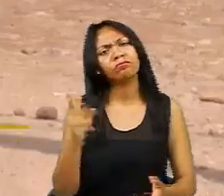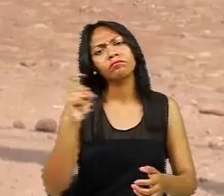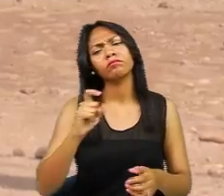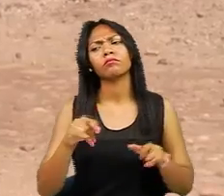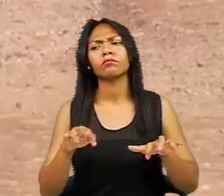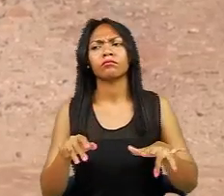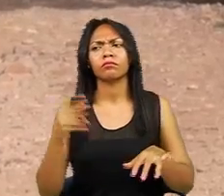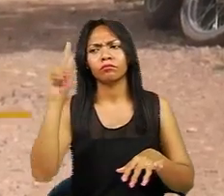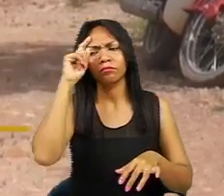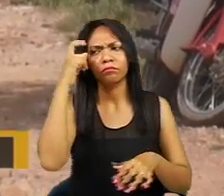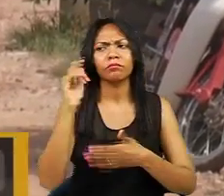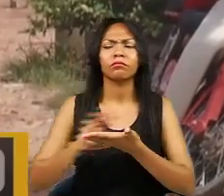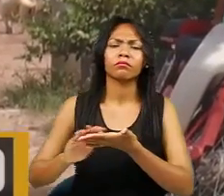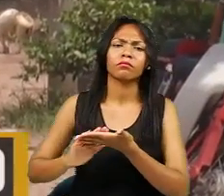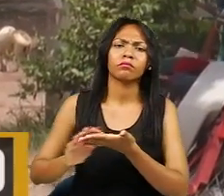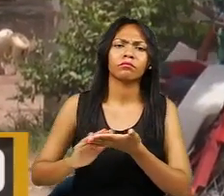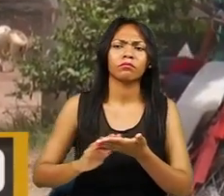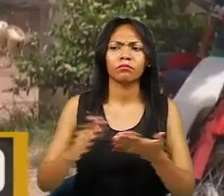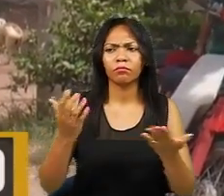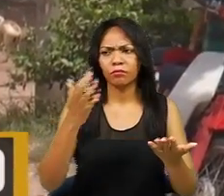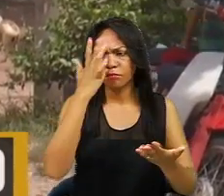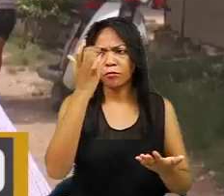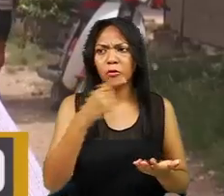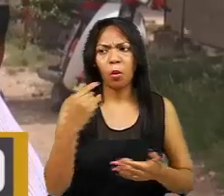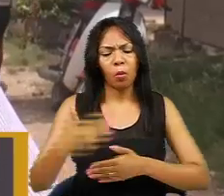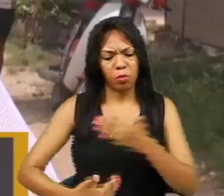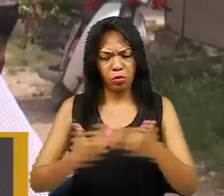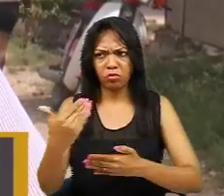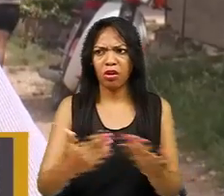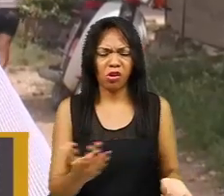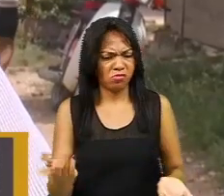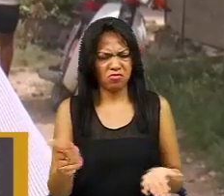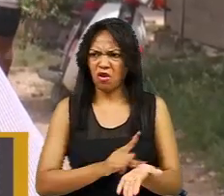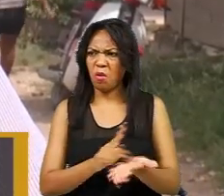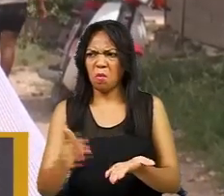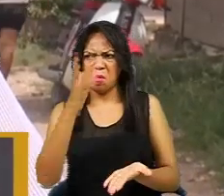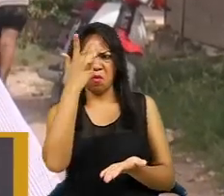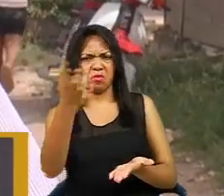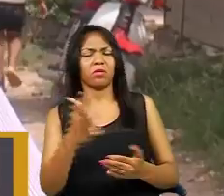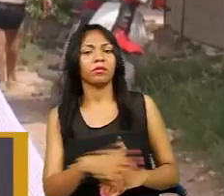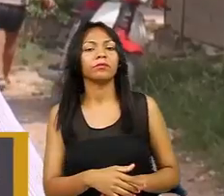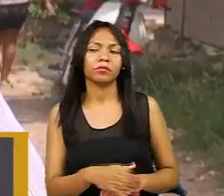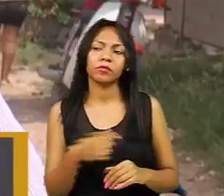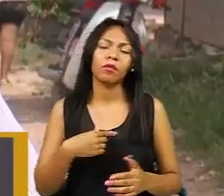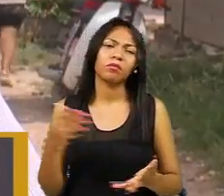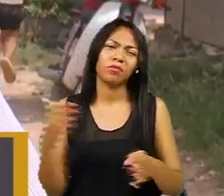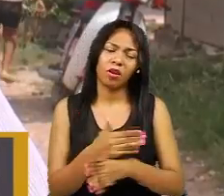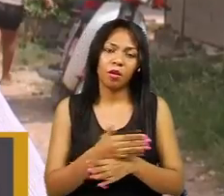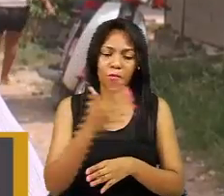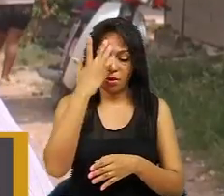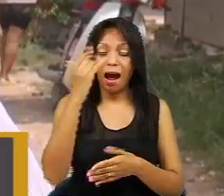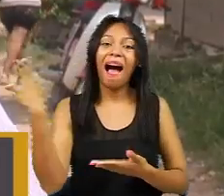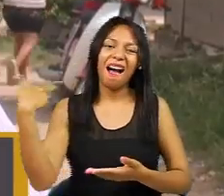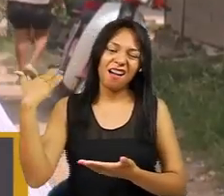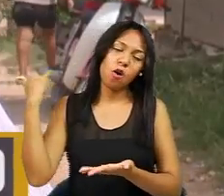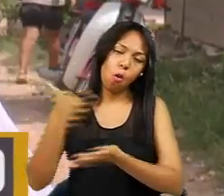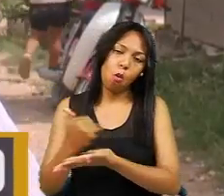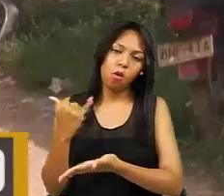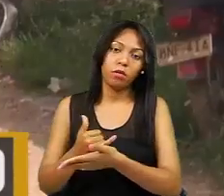la apelación que interpusieron cuando la Junta invalidó su proceso. Pues hemos tenido unos inconvenientes porque la anterior Junta